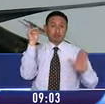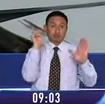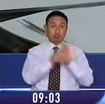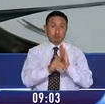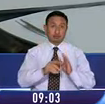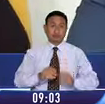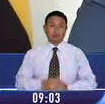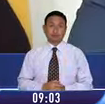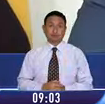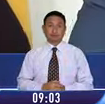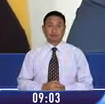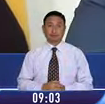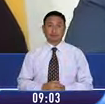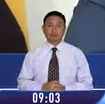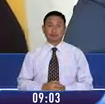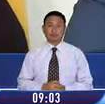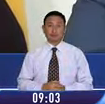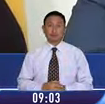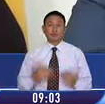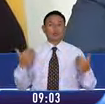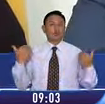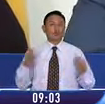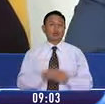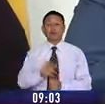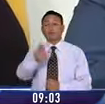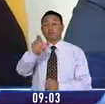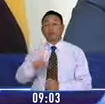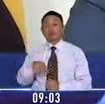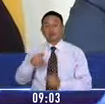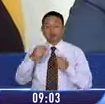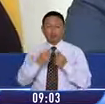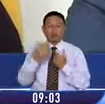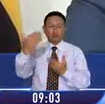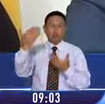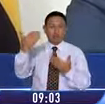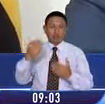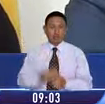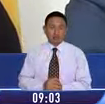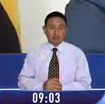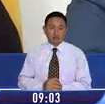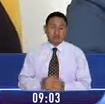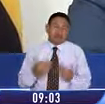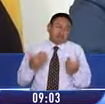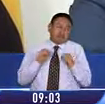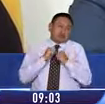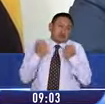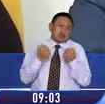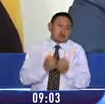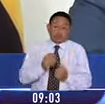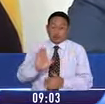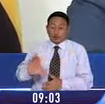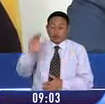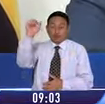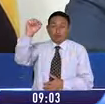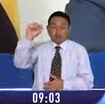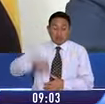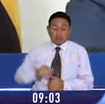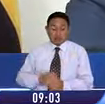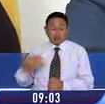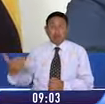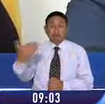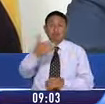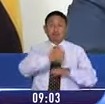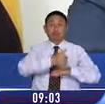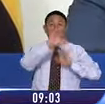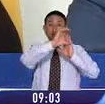el recurso. Que cualquier persona, cualquier grupo político o social tiene pleno derecho a